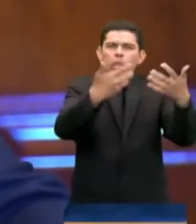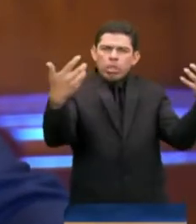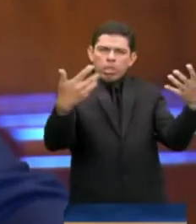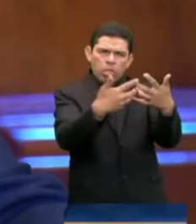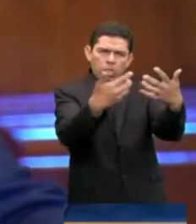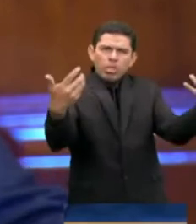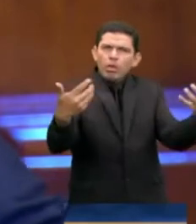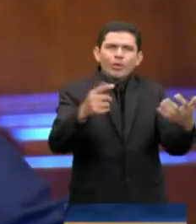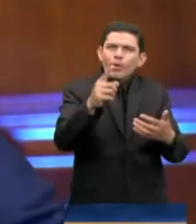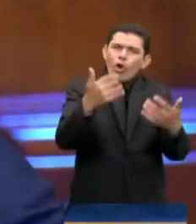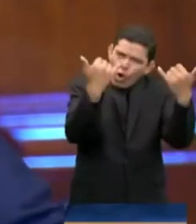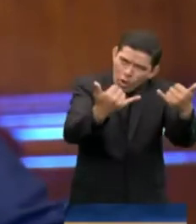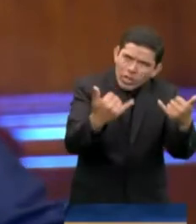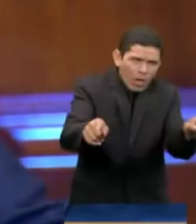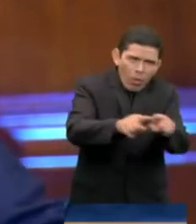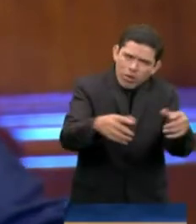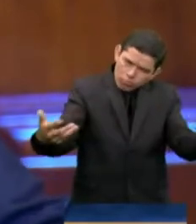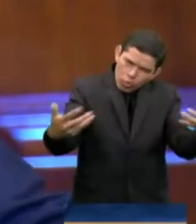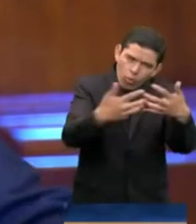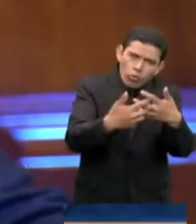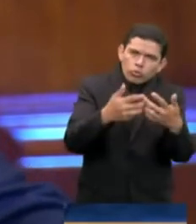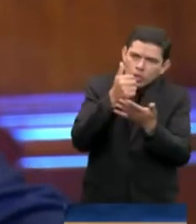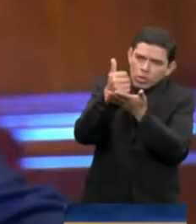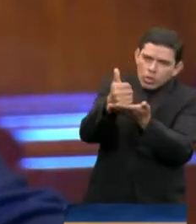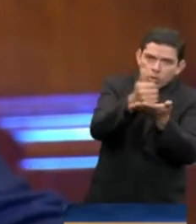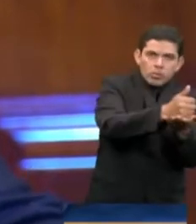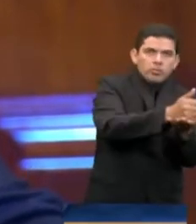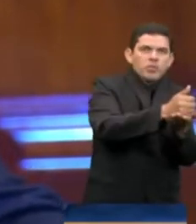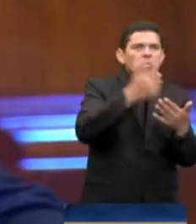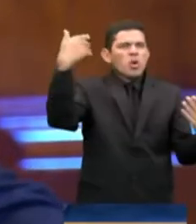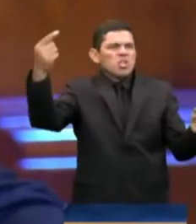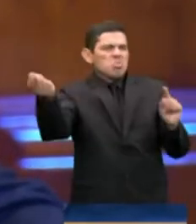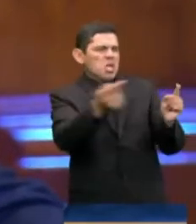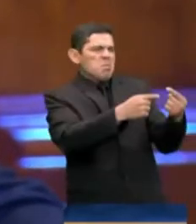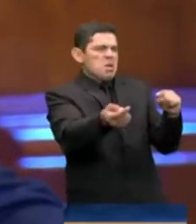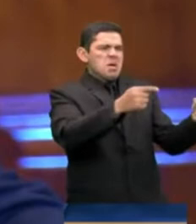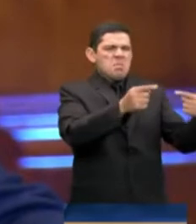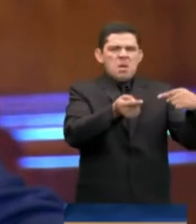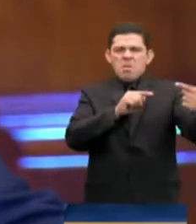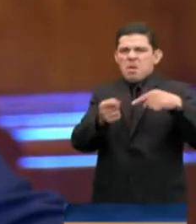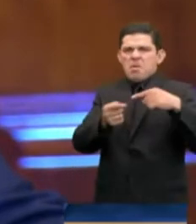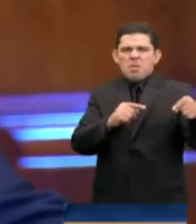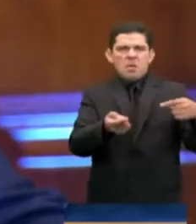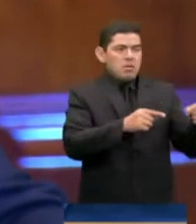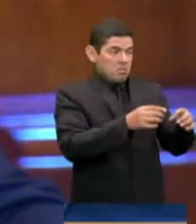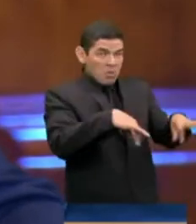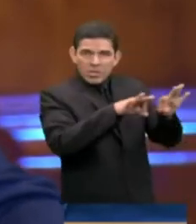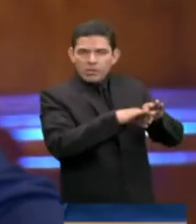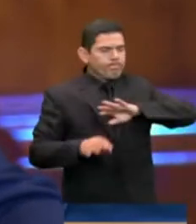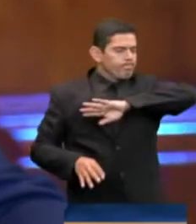ayudar a los héroes de hoy. Las disputas entre políticos no merecen ninguna